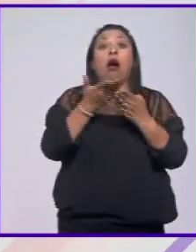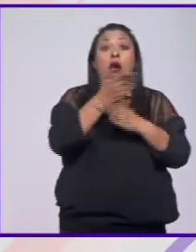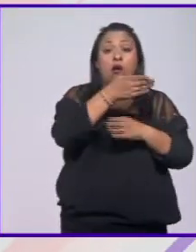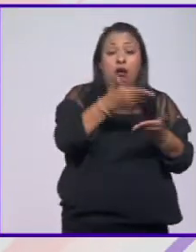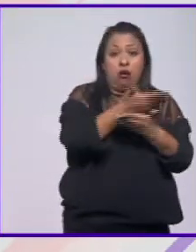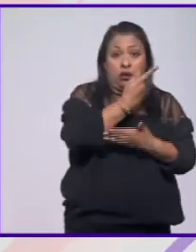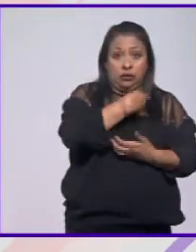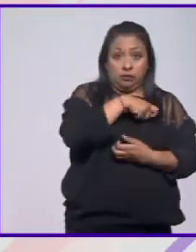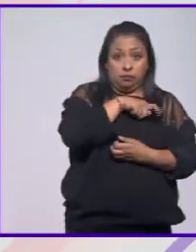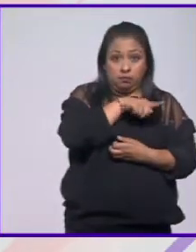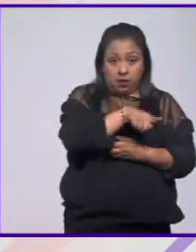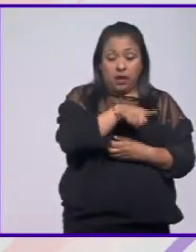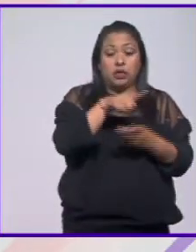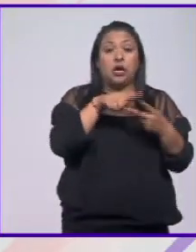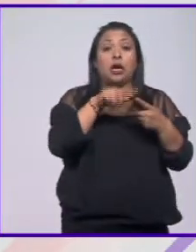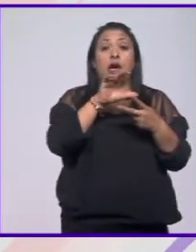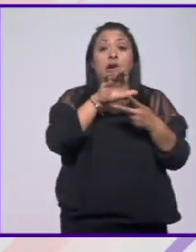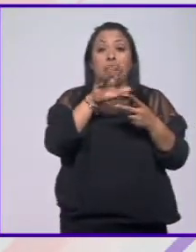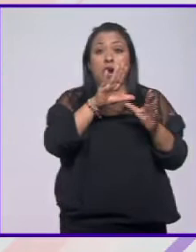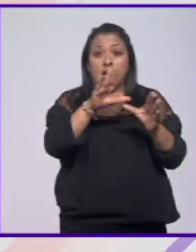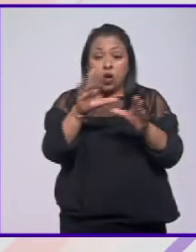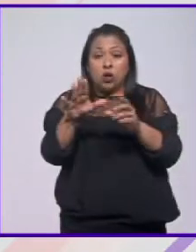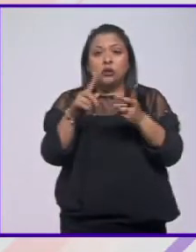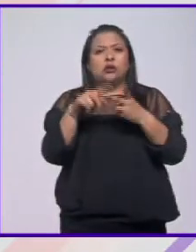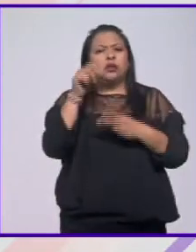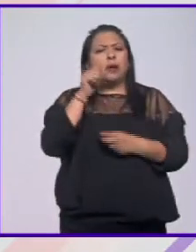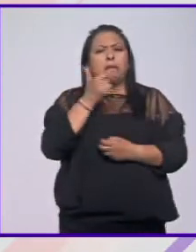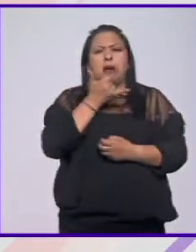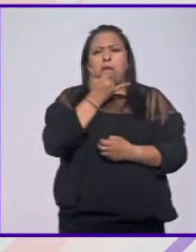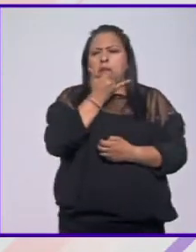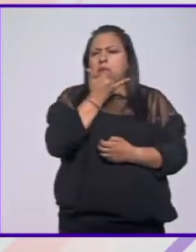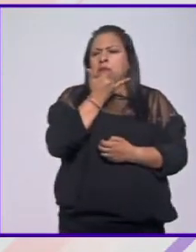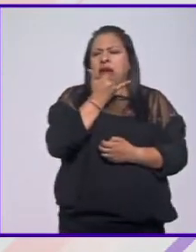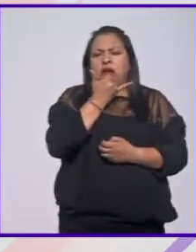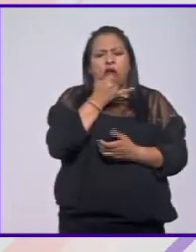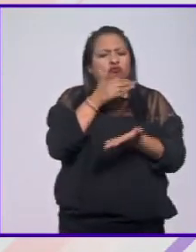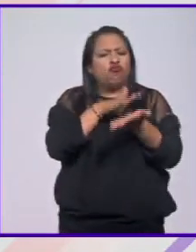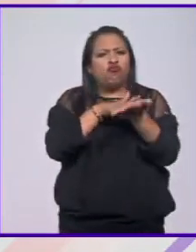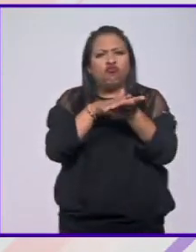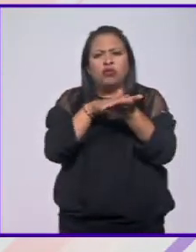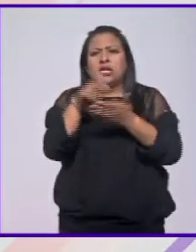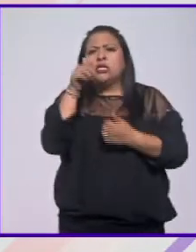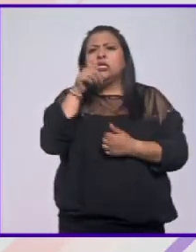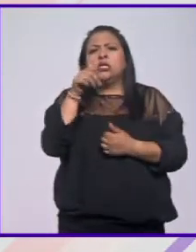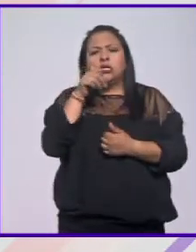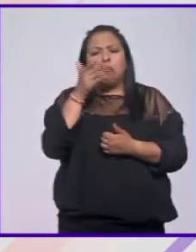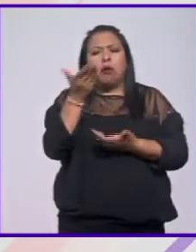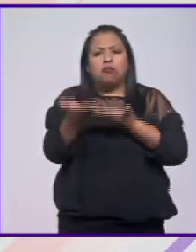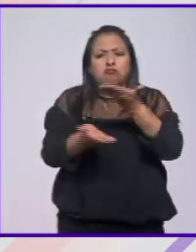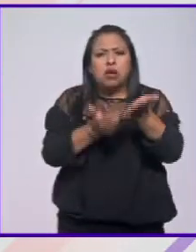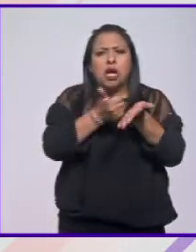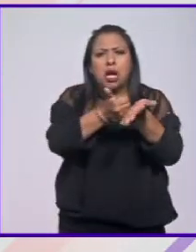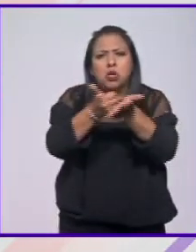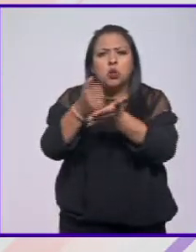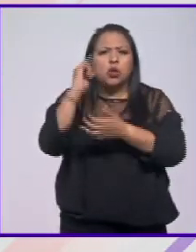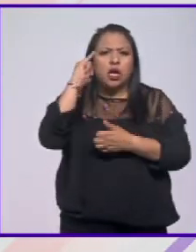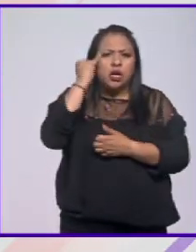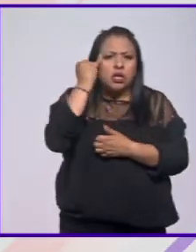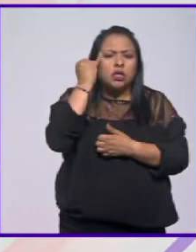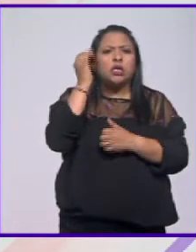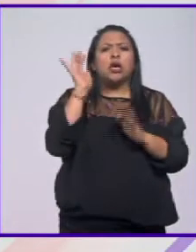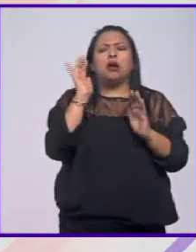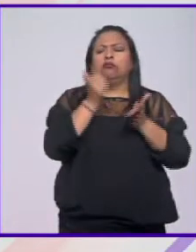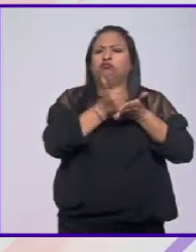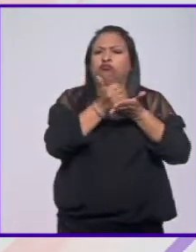españoles, clérigos, que siempre perdonaron y que siempre supieron condescender y ayudar al indígena y al